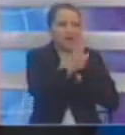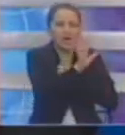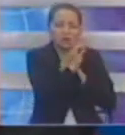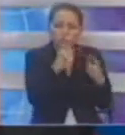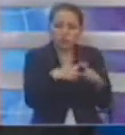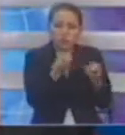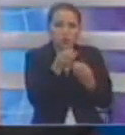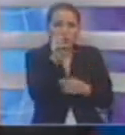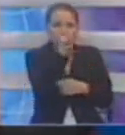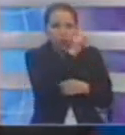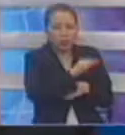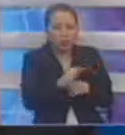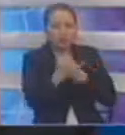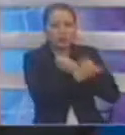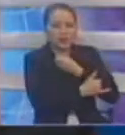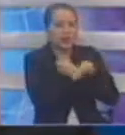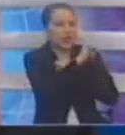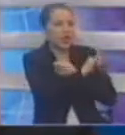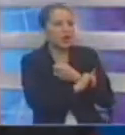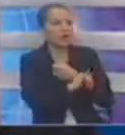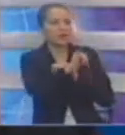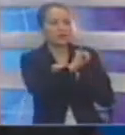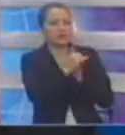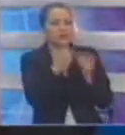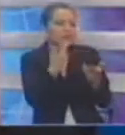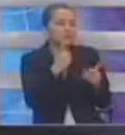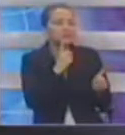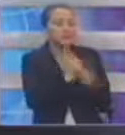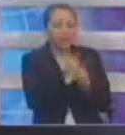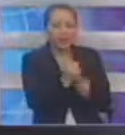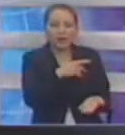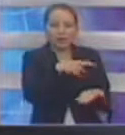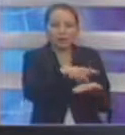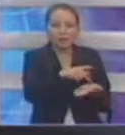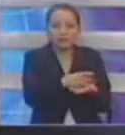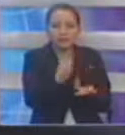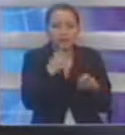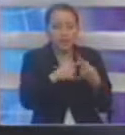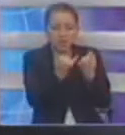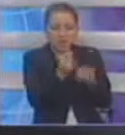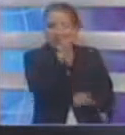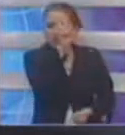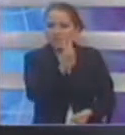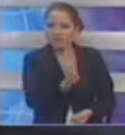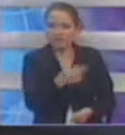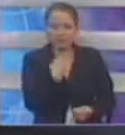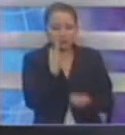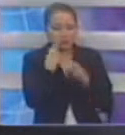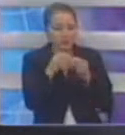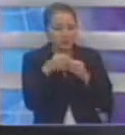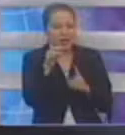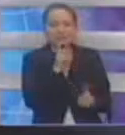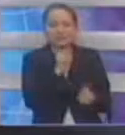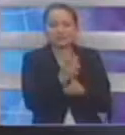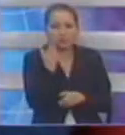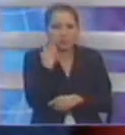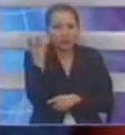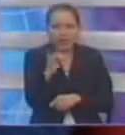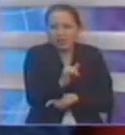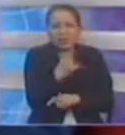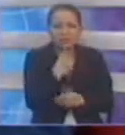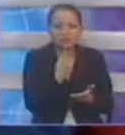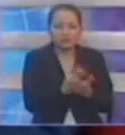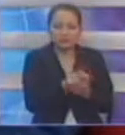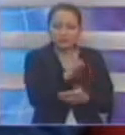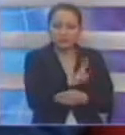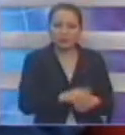de estos países que siguieron estos modelos populistas, están pagando la cuenta por eso. El caso de Venezuela hoy es más evidente que ningún otro. ¿Quiénes influyeron para